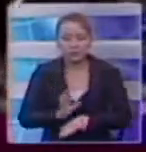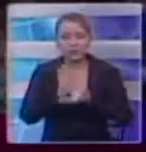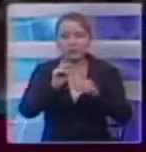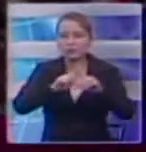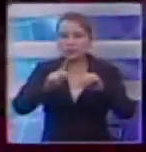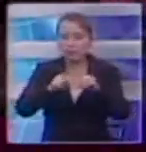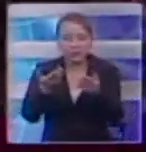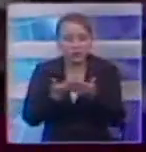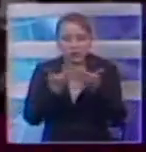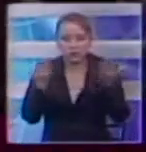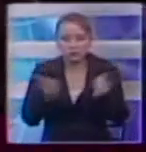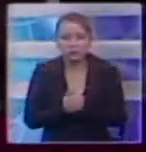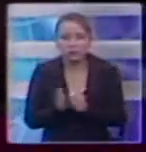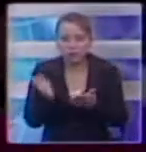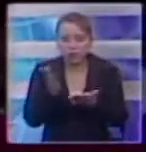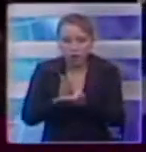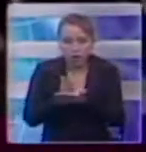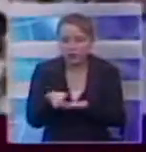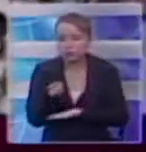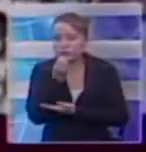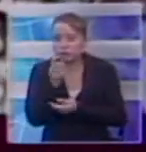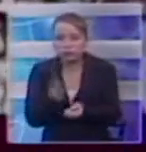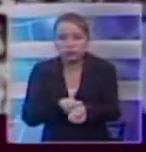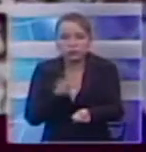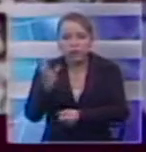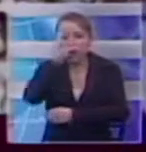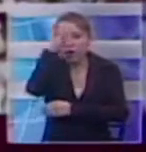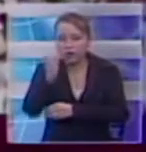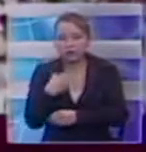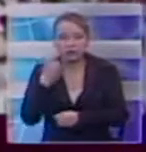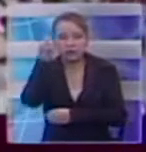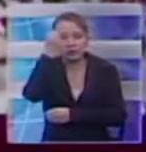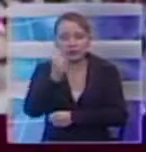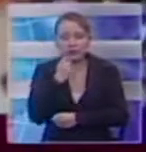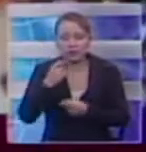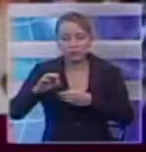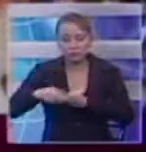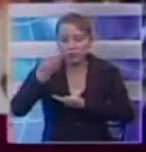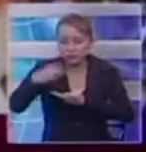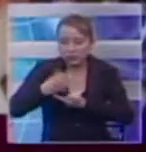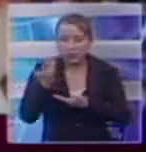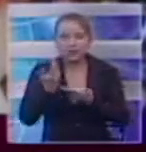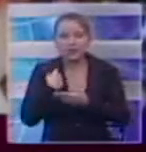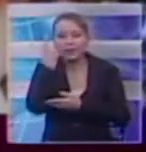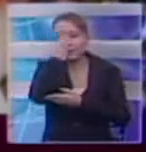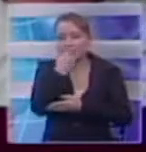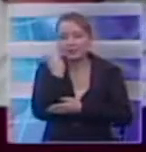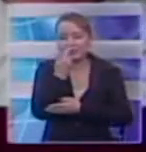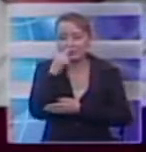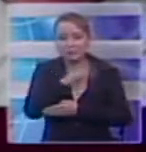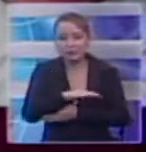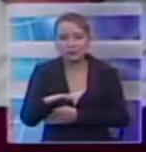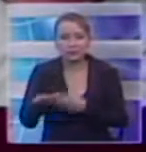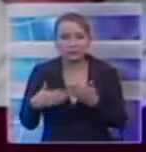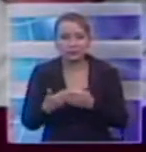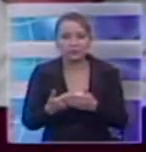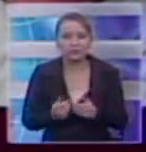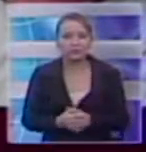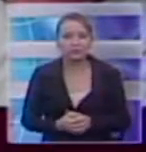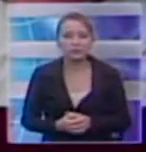de diferentes stands, cocina, platos típicos de la costa y la sierra, bordado y costura, madera y caritas pintadas para los niños